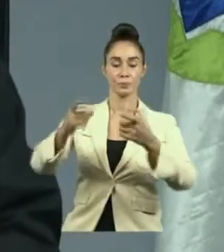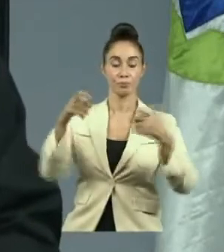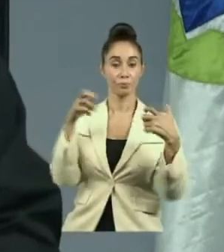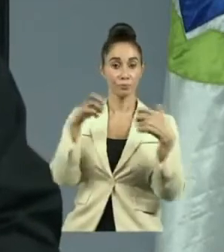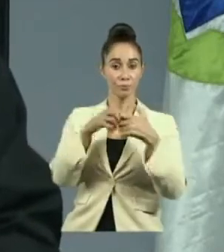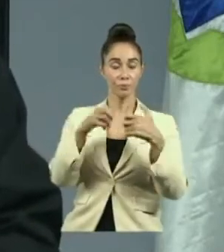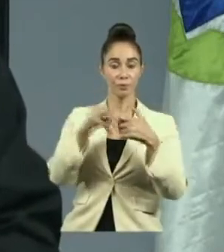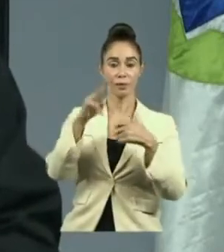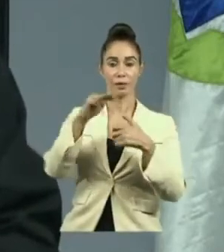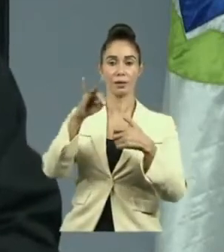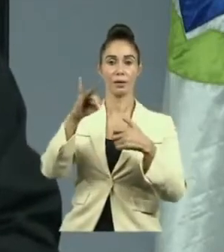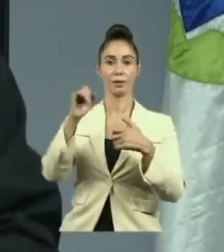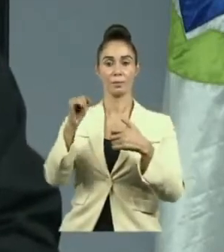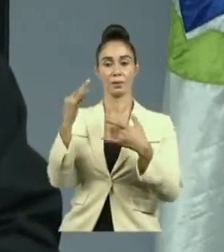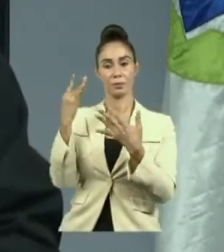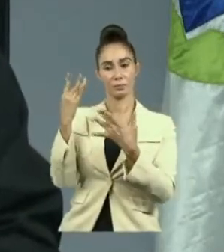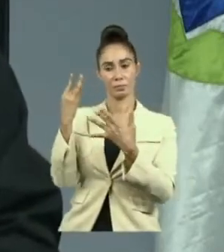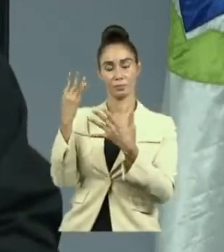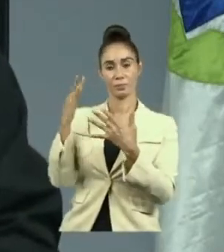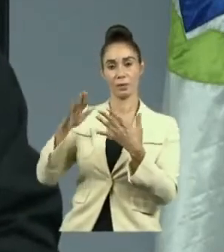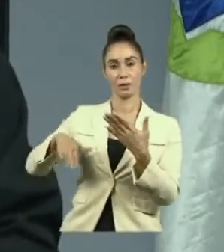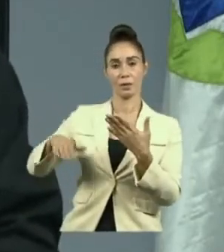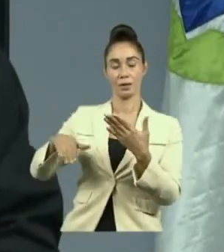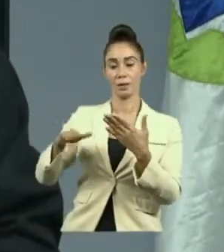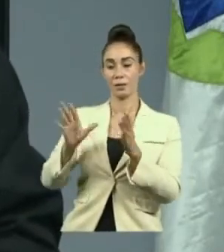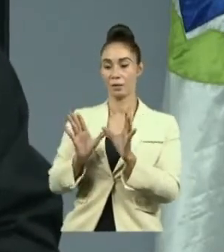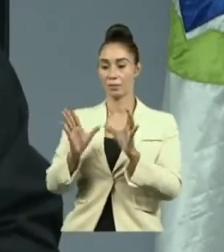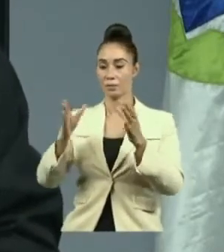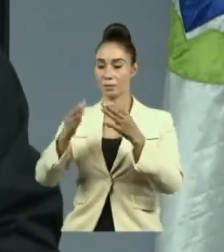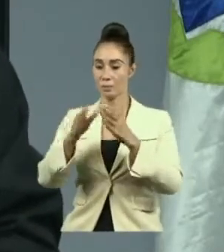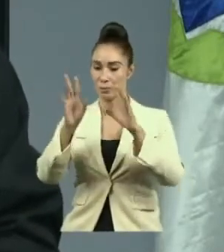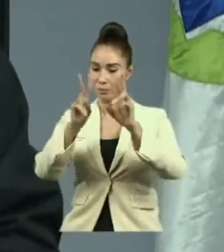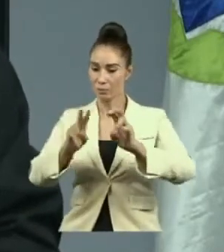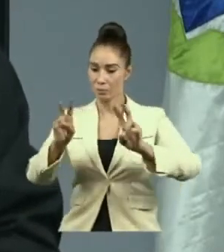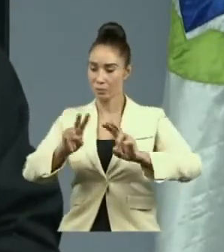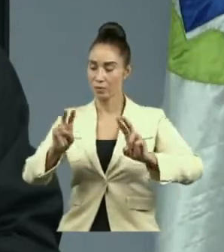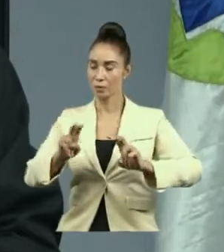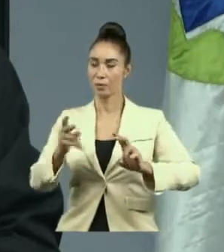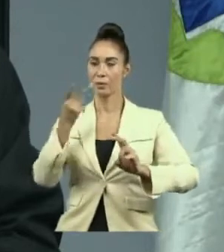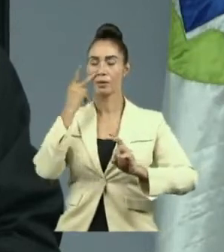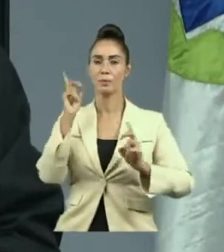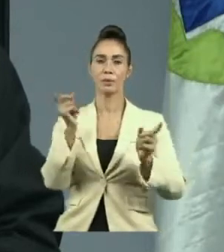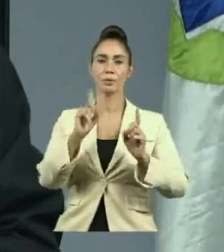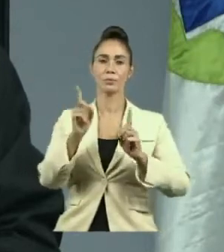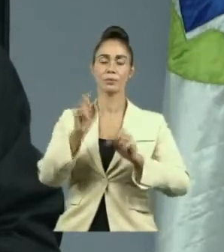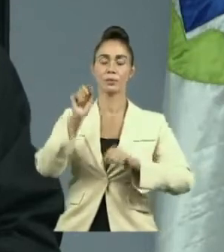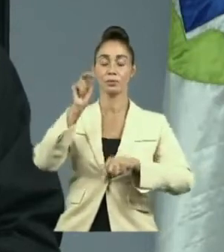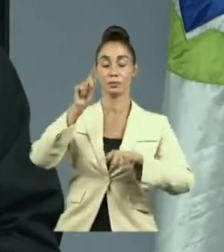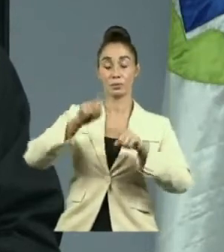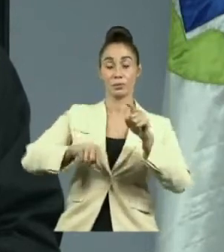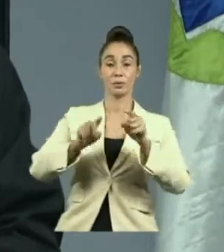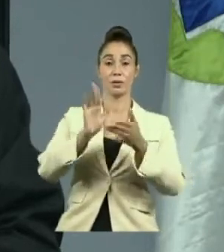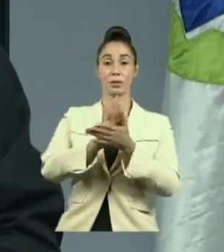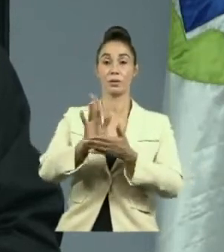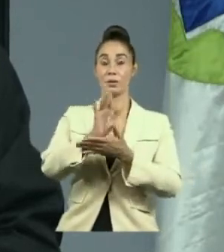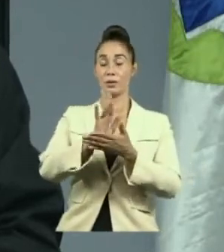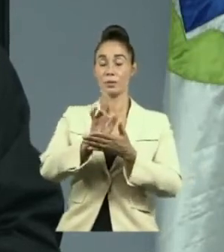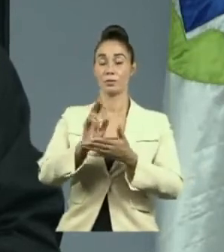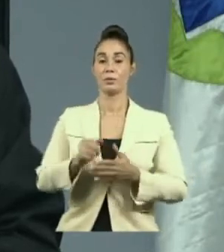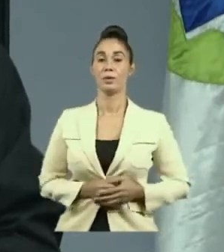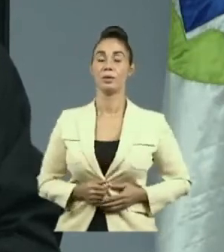en fase de preparar la infraestructura en las cuales se pueda montar con una facilidad